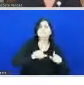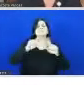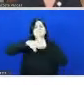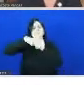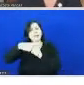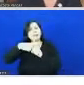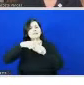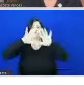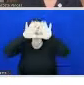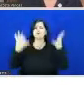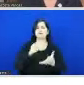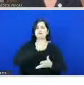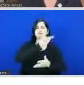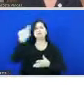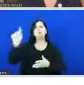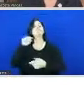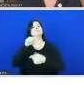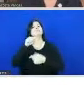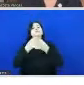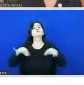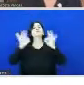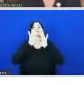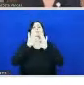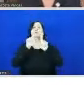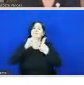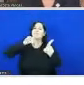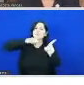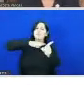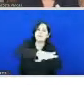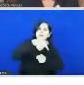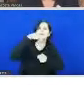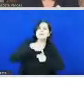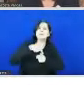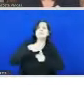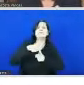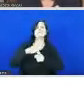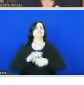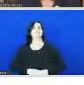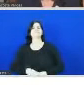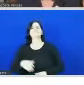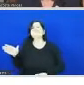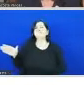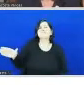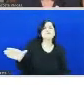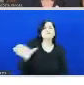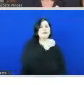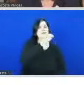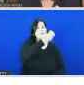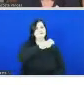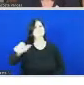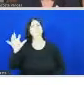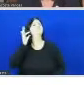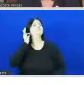decimos que no logramos nada regalado, que todo lo conquistamos con